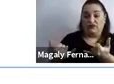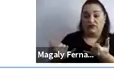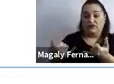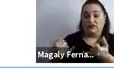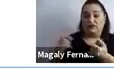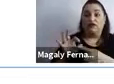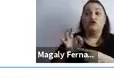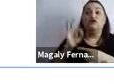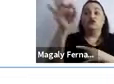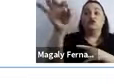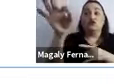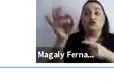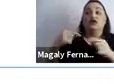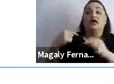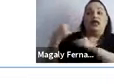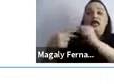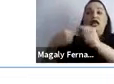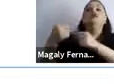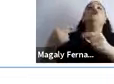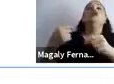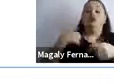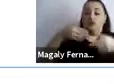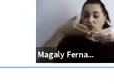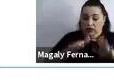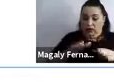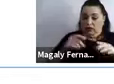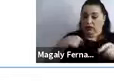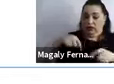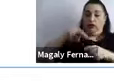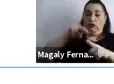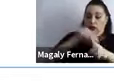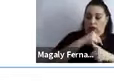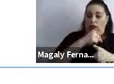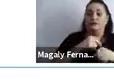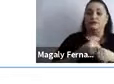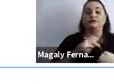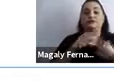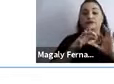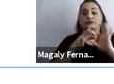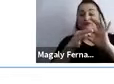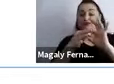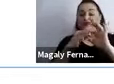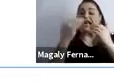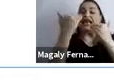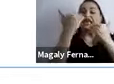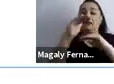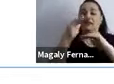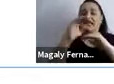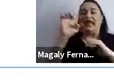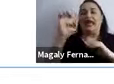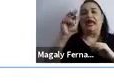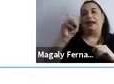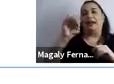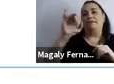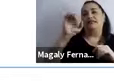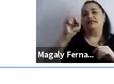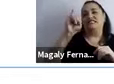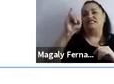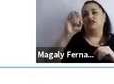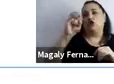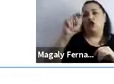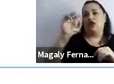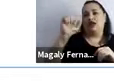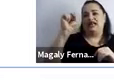de nuestros hijos y nuestros nietos, que es el límite de las emisiones de carbono. Aquí